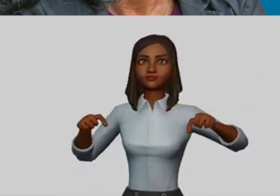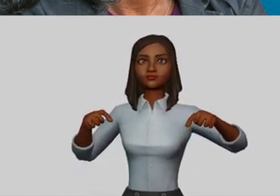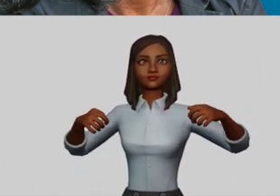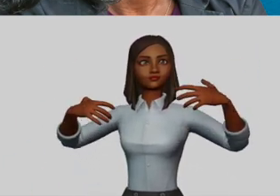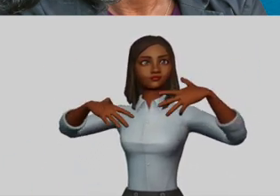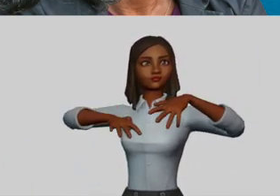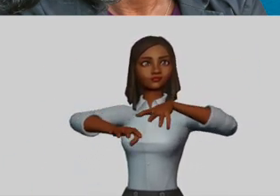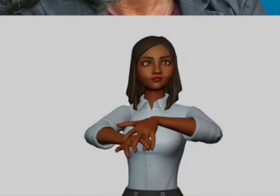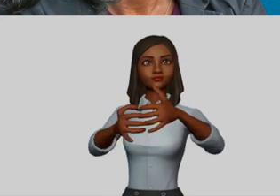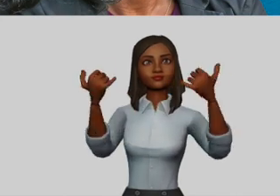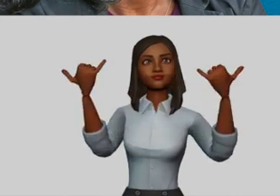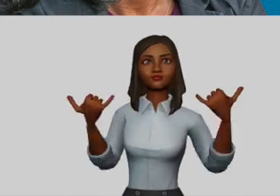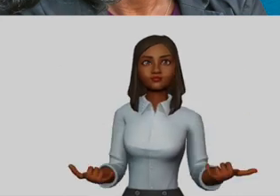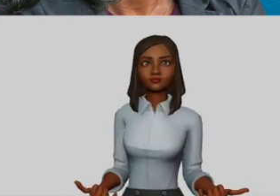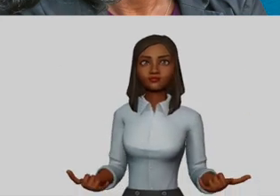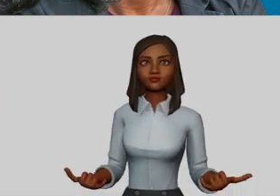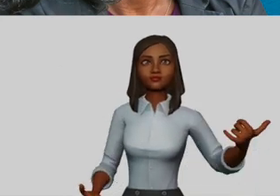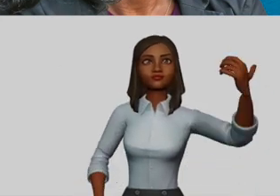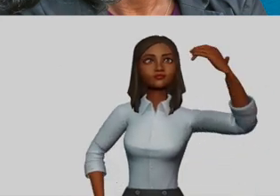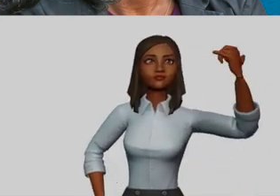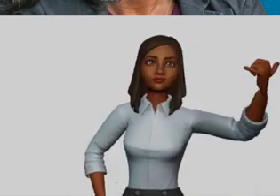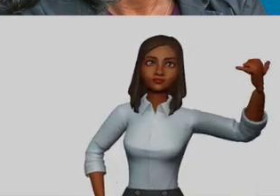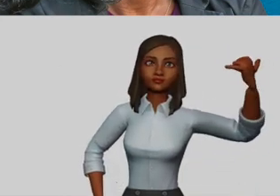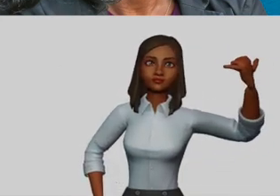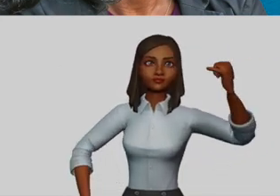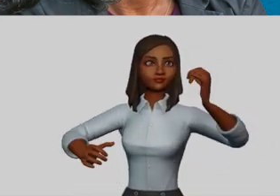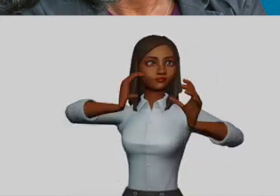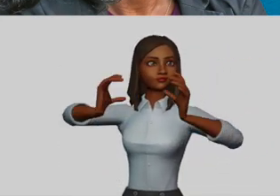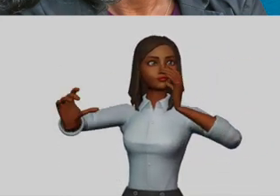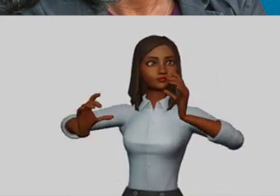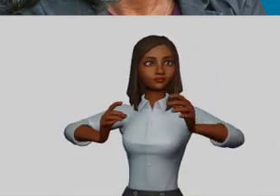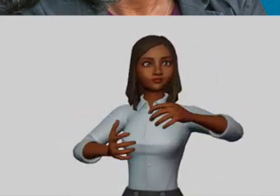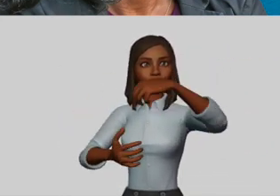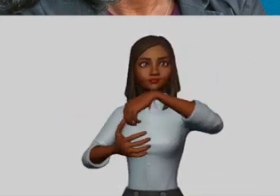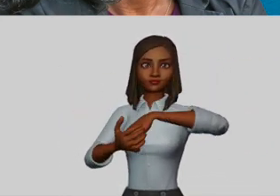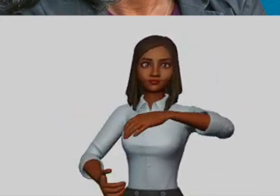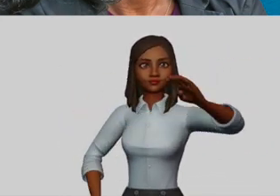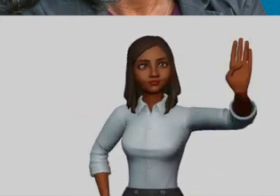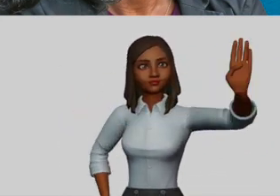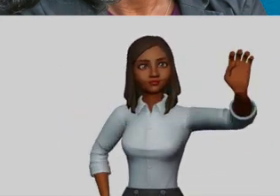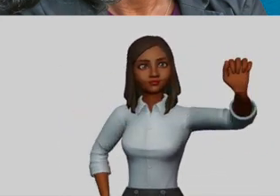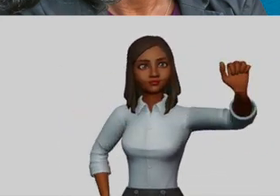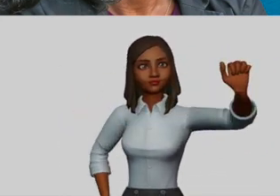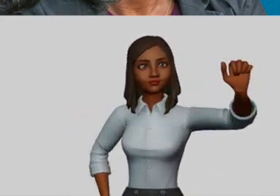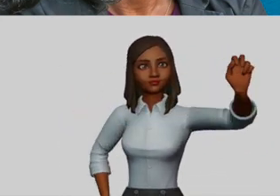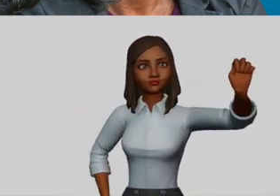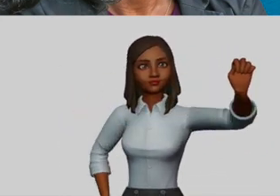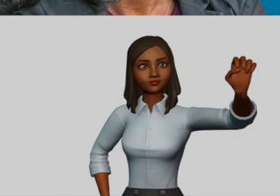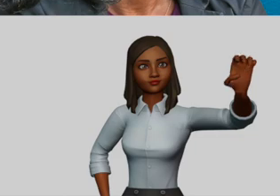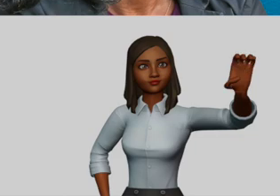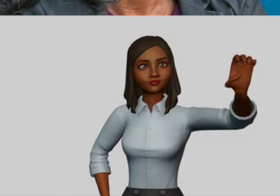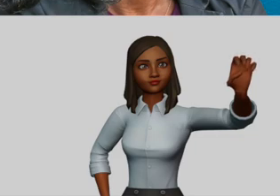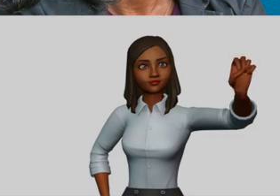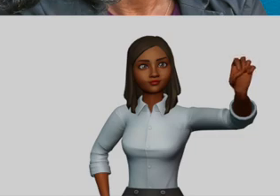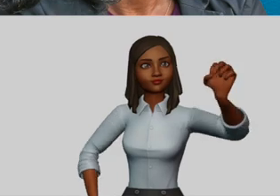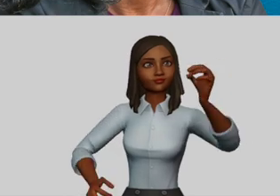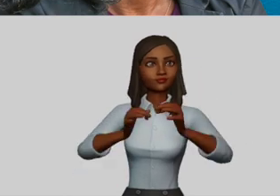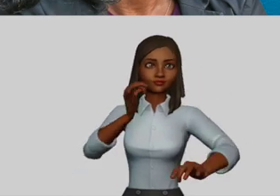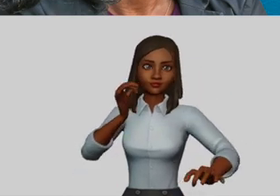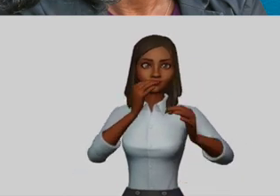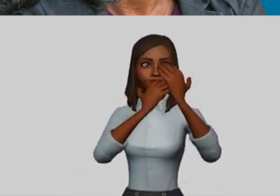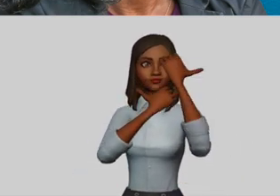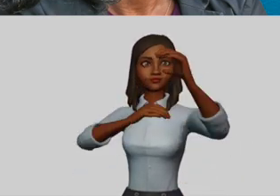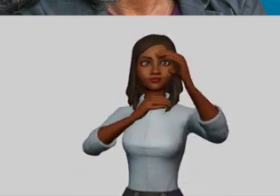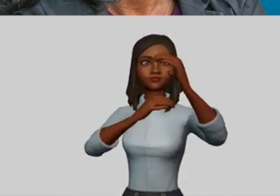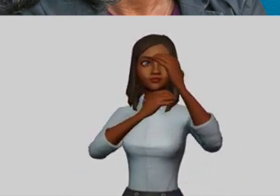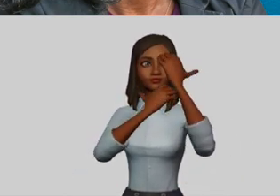cuando vienen. Uh-huh. Y tuvimos relación con ellos por un largo tiempo. Ahora mismo estamos en